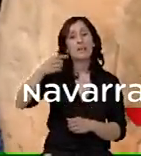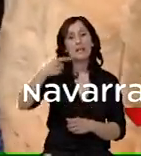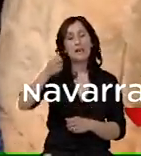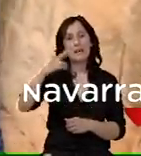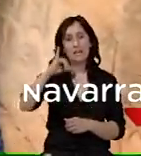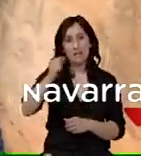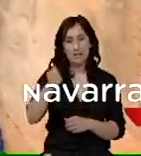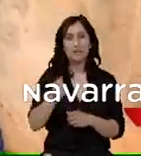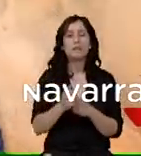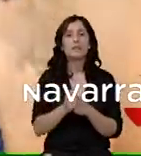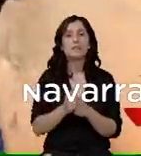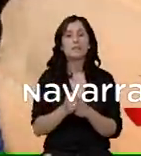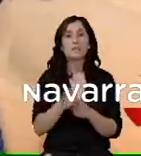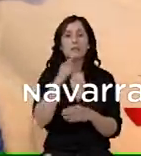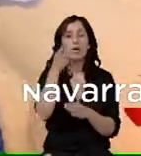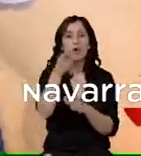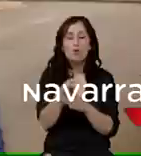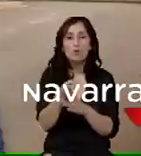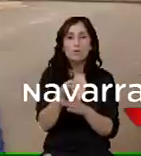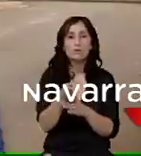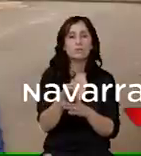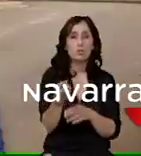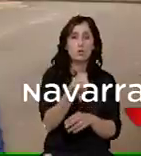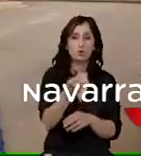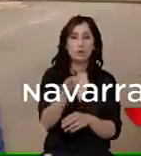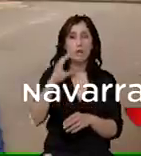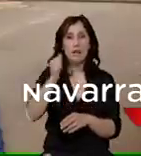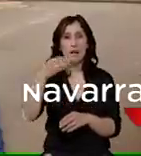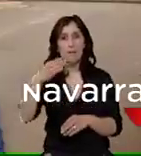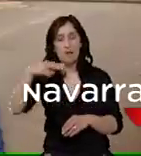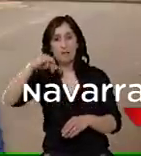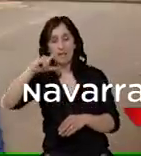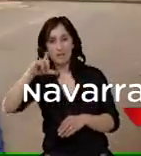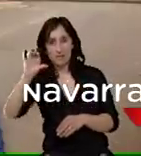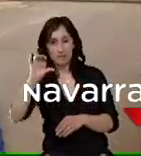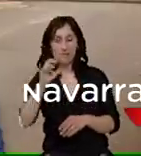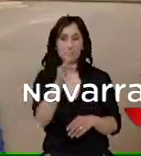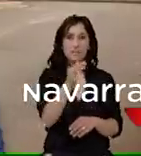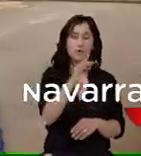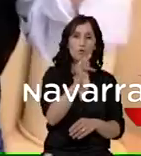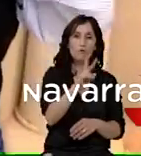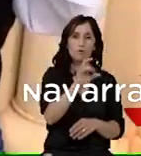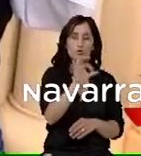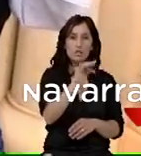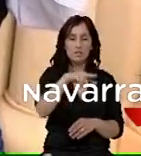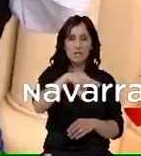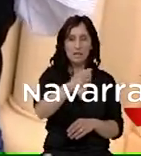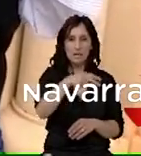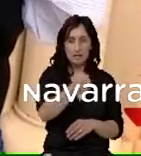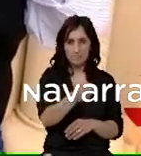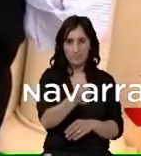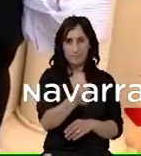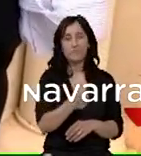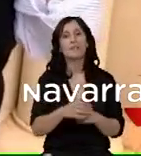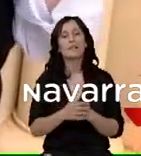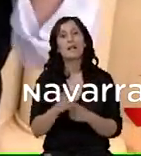se le dio a la orden de San Juan de Jerusalén, Cabanillas y Fustiñana. Hasta 1197, que las separa de la propia riqueza, y es cuando se empieza